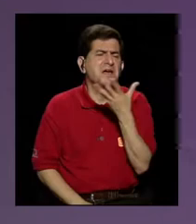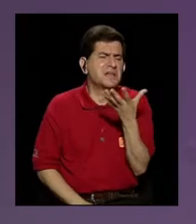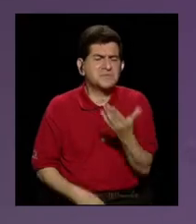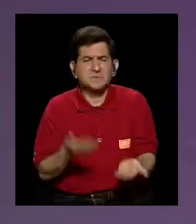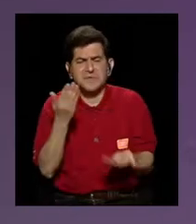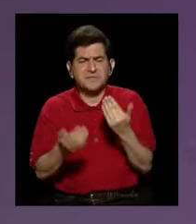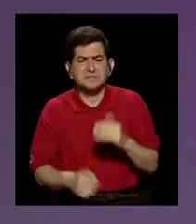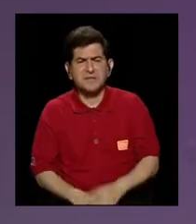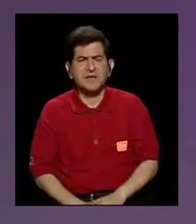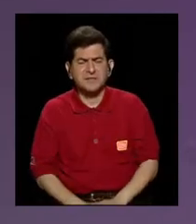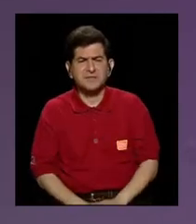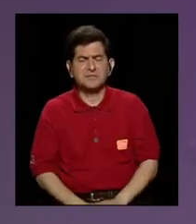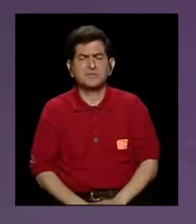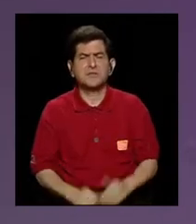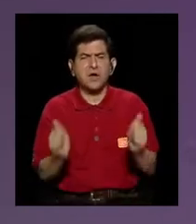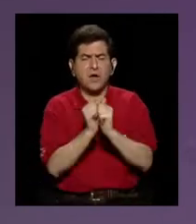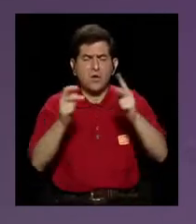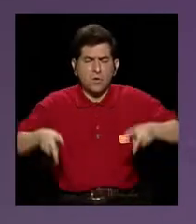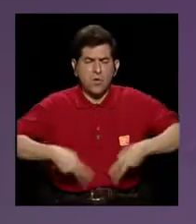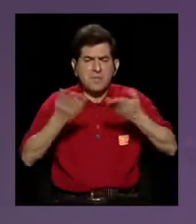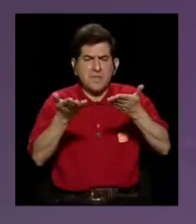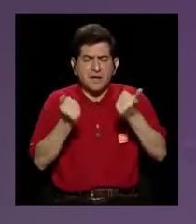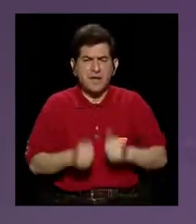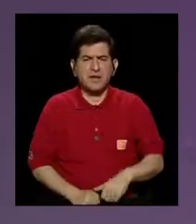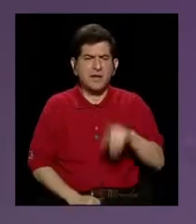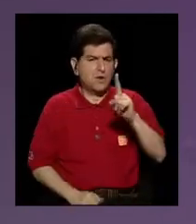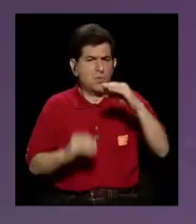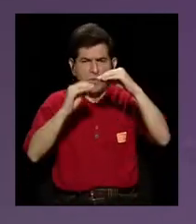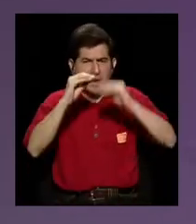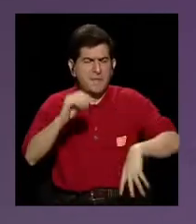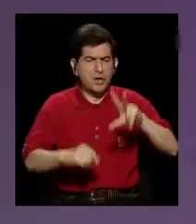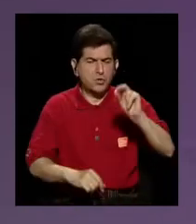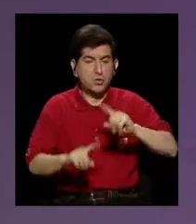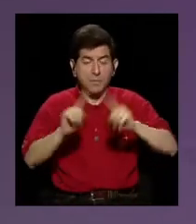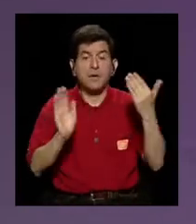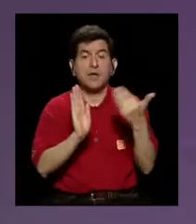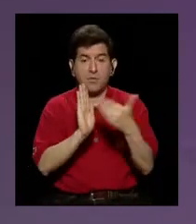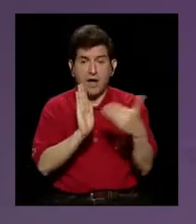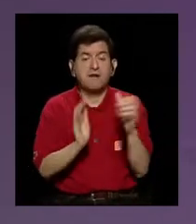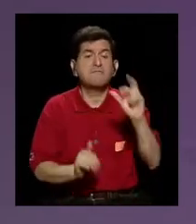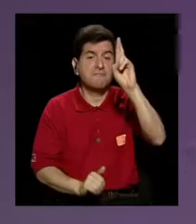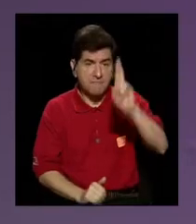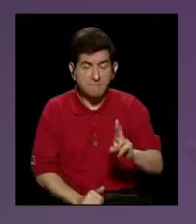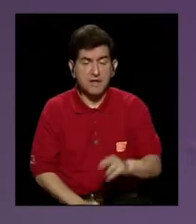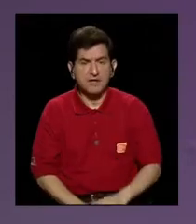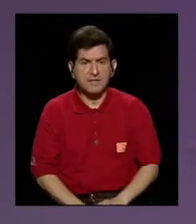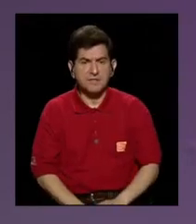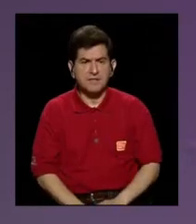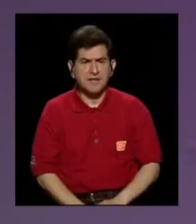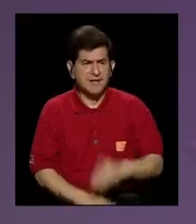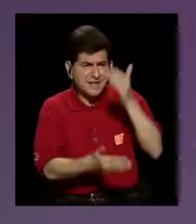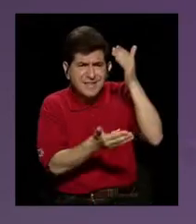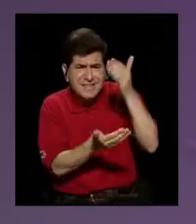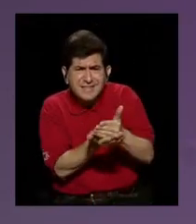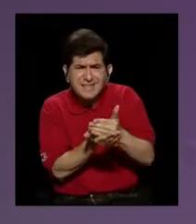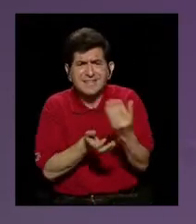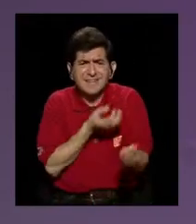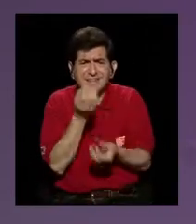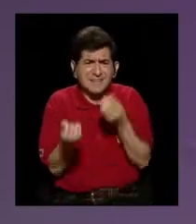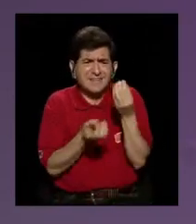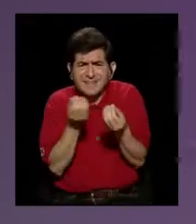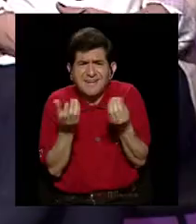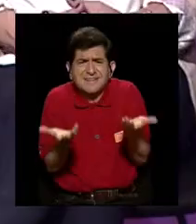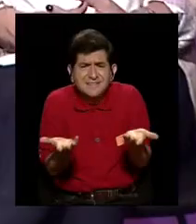con lemas como Vivas nos queremos y ni una menos, pero nos está afectando en Costa Rica. ¿Cómo detenemos? ¿Qué hay que